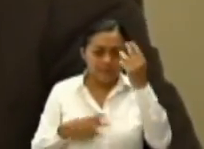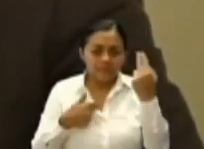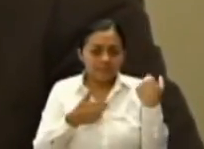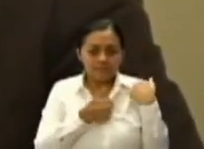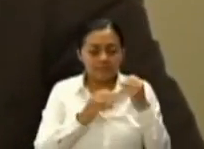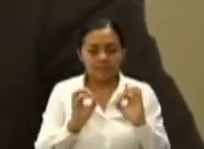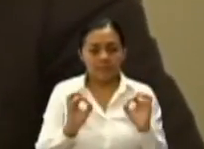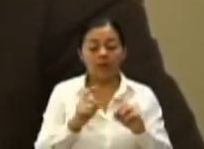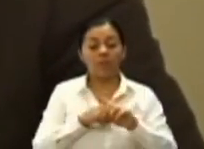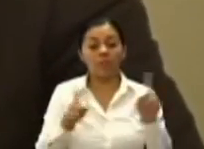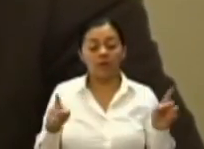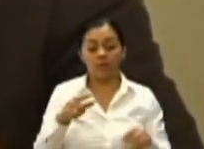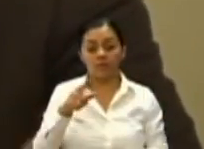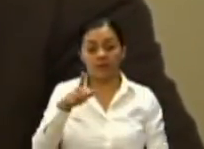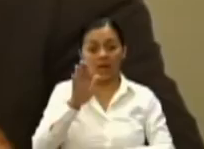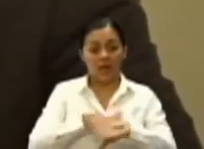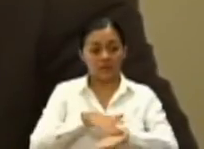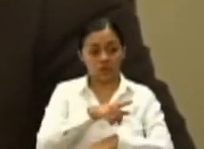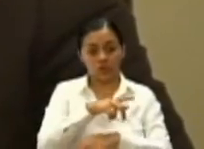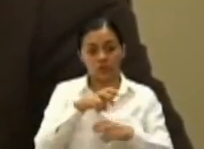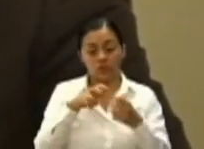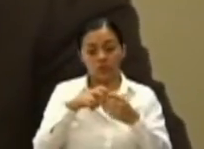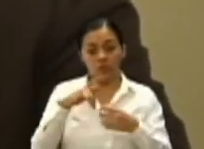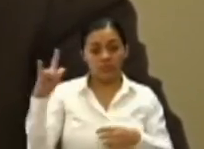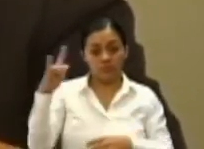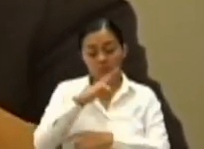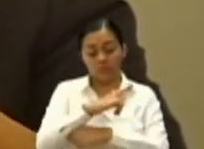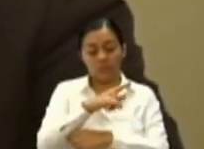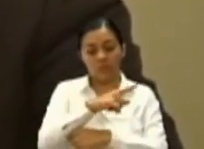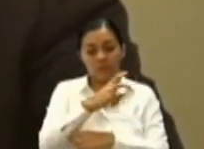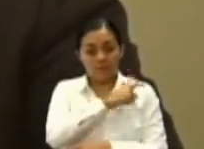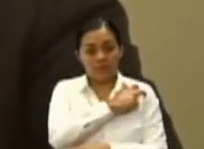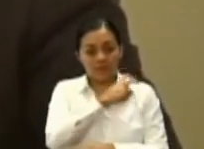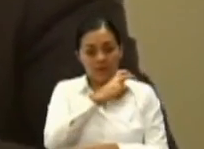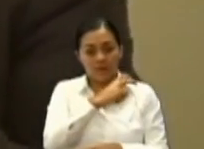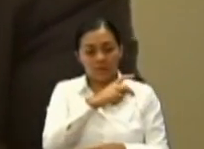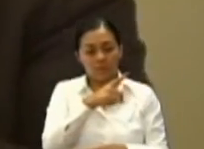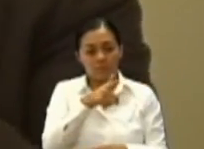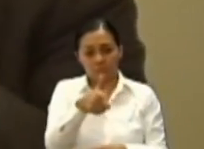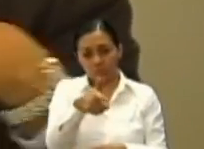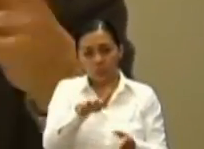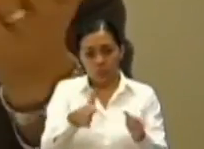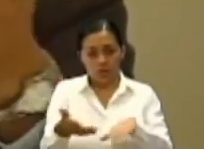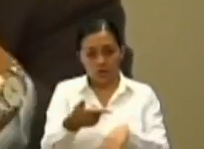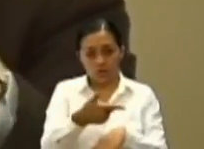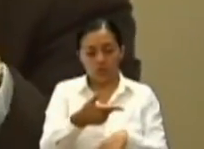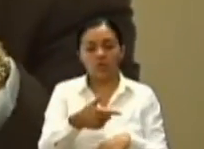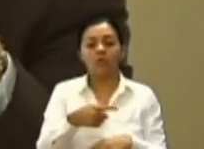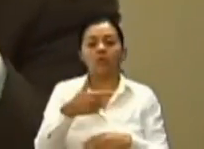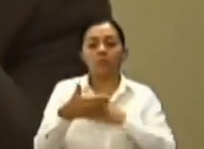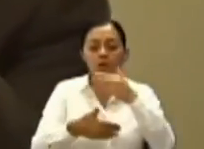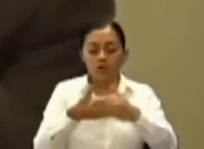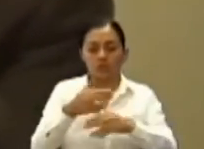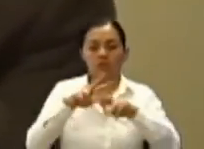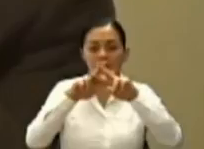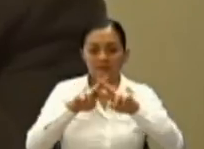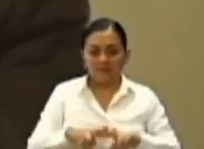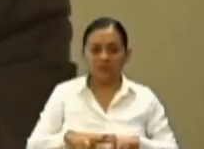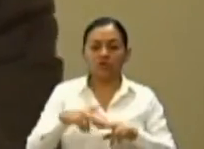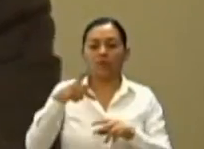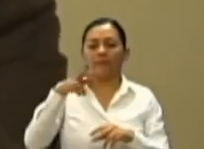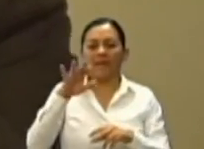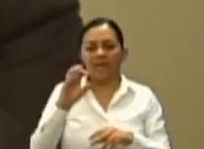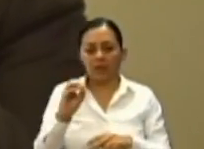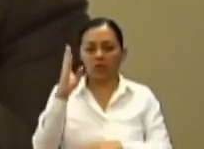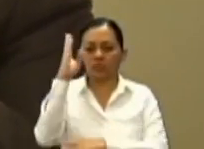entonces caso gabela en un caso que se investiga una justicia pero tomó alguna comisión para revisar todos los procedimientos del peritaje hacer dos